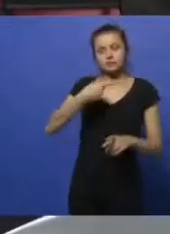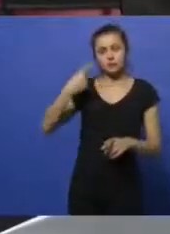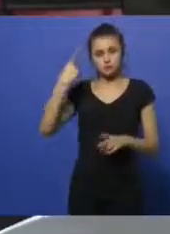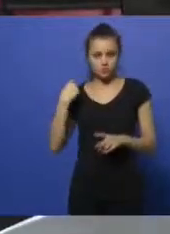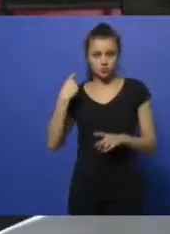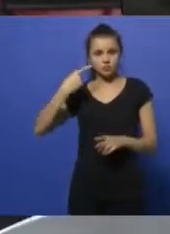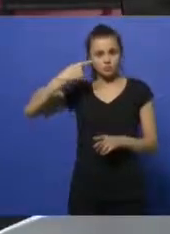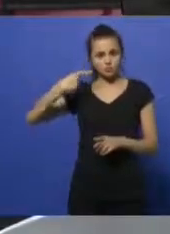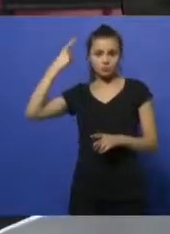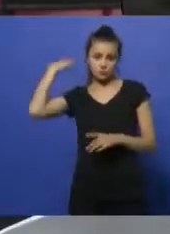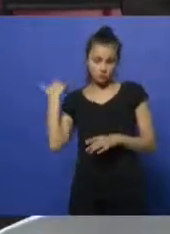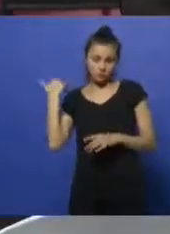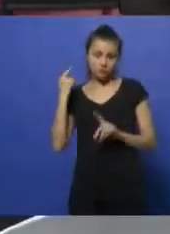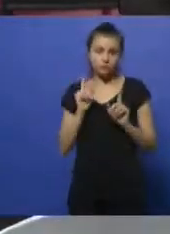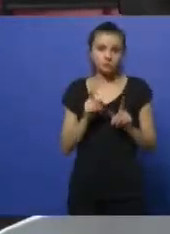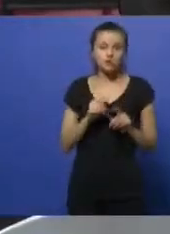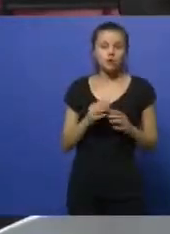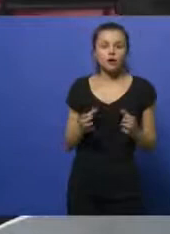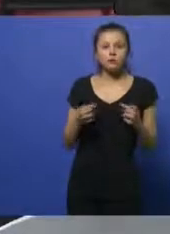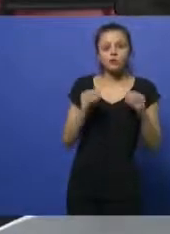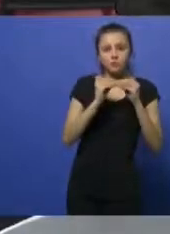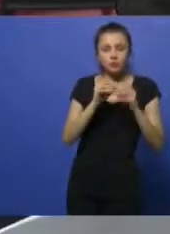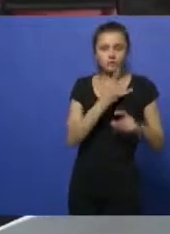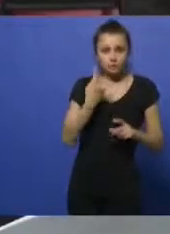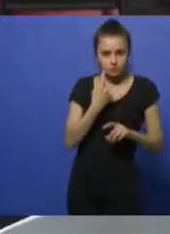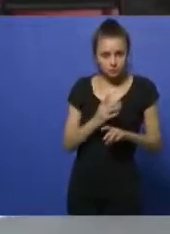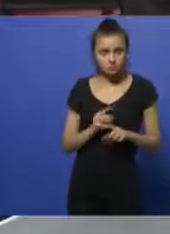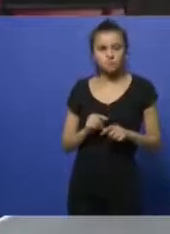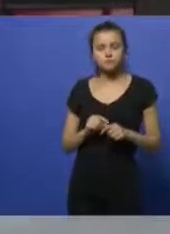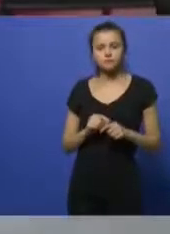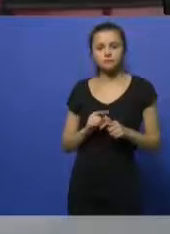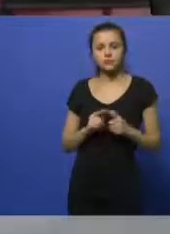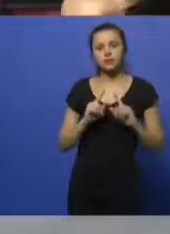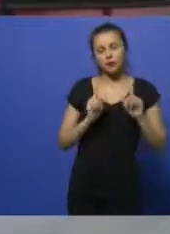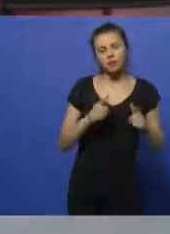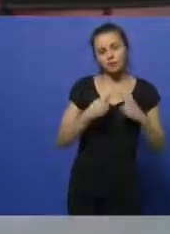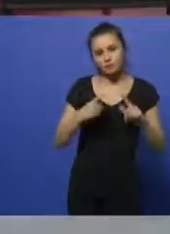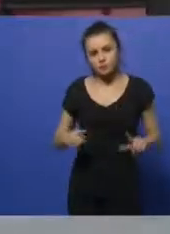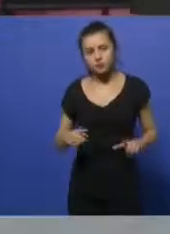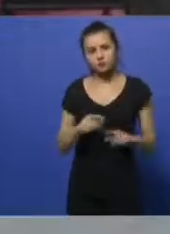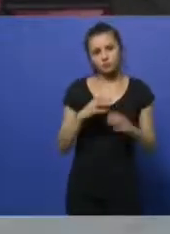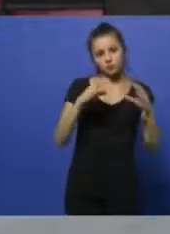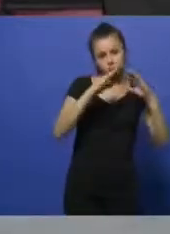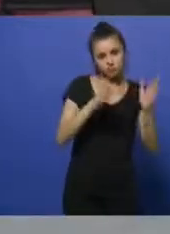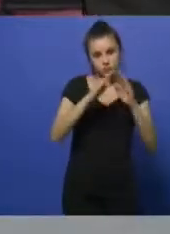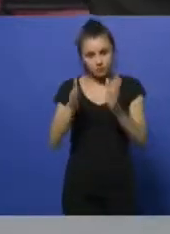que estuvimos junto con los compañeros de la universidad y los compañeros de las distintas organizaciones haciendo una